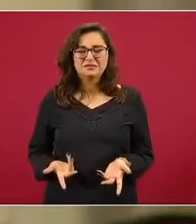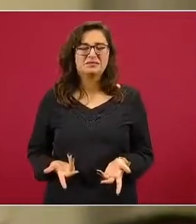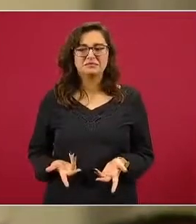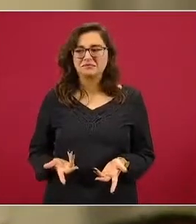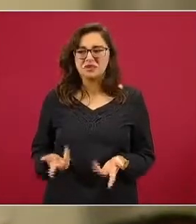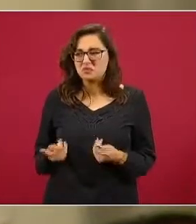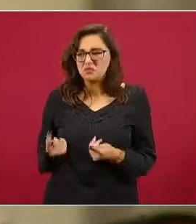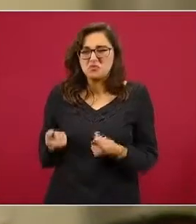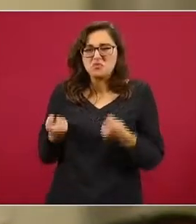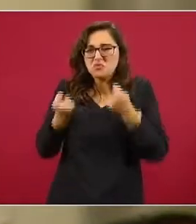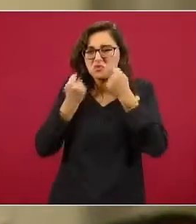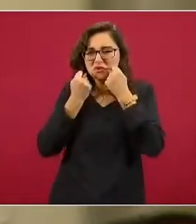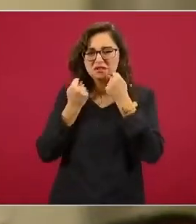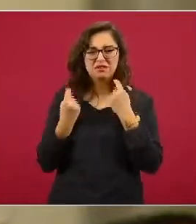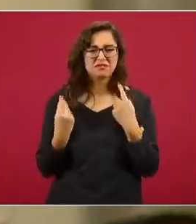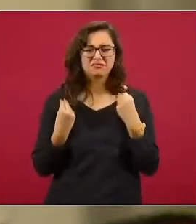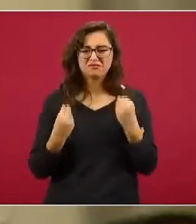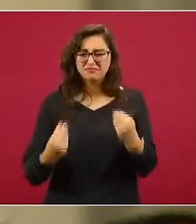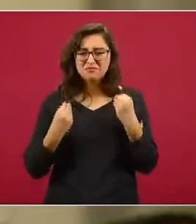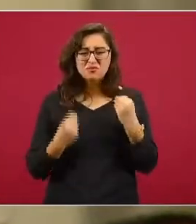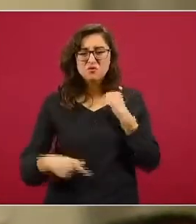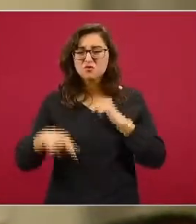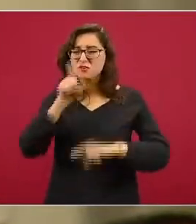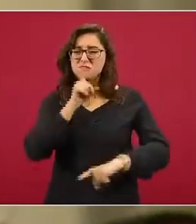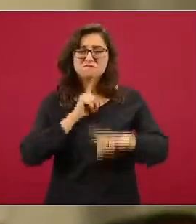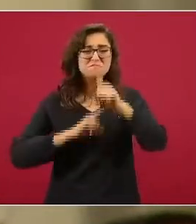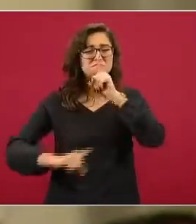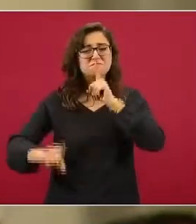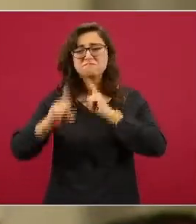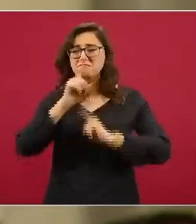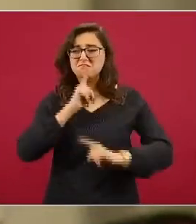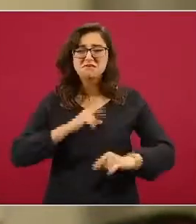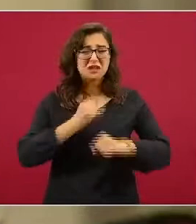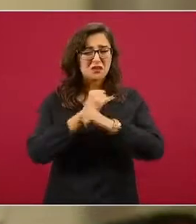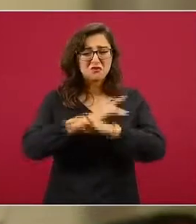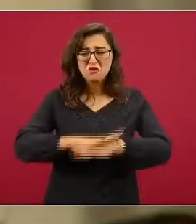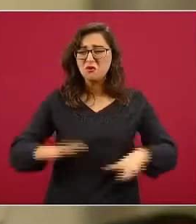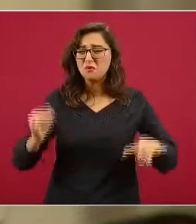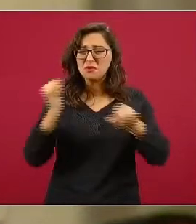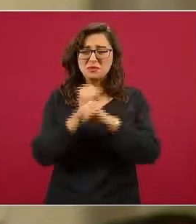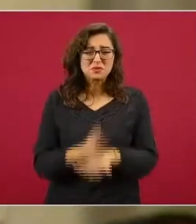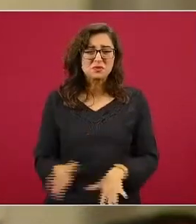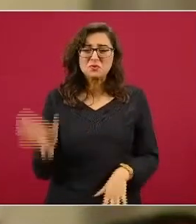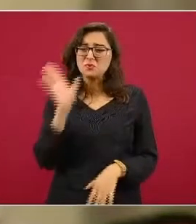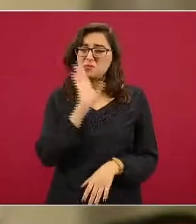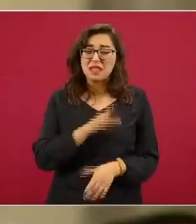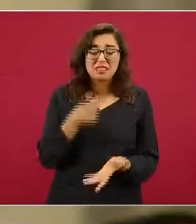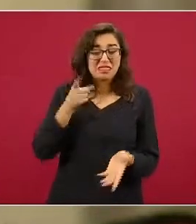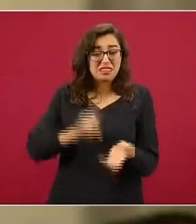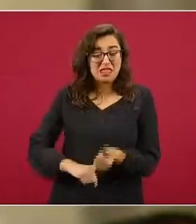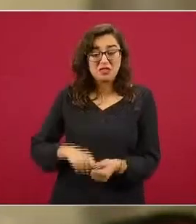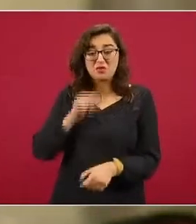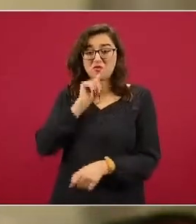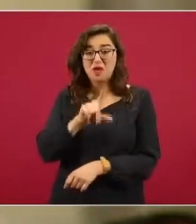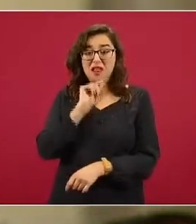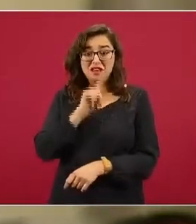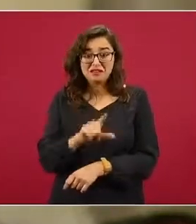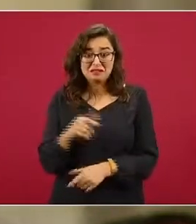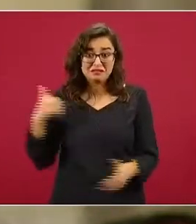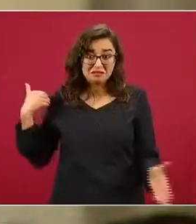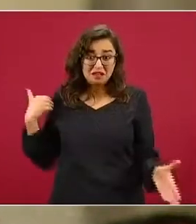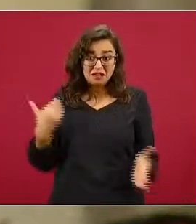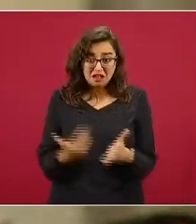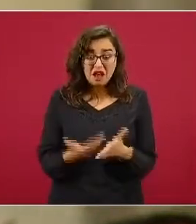porque han sido tantas mentiras y tanta desinformación que se ha manejado en el Estado, que al día de